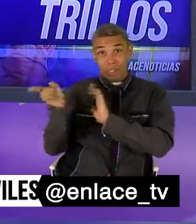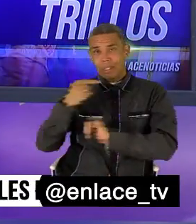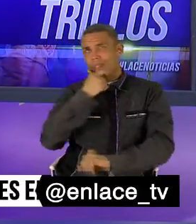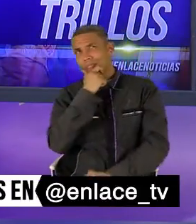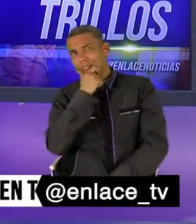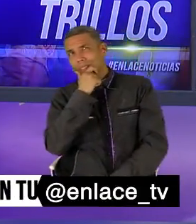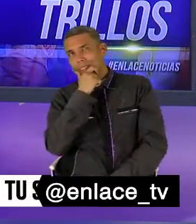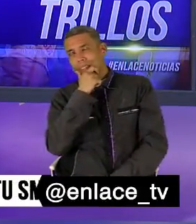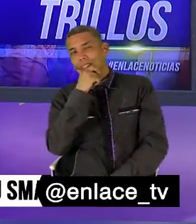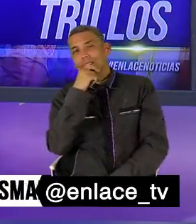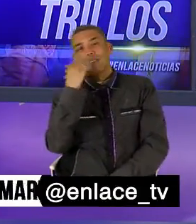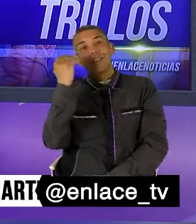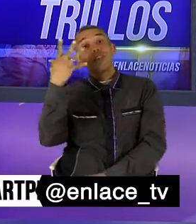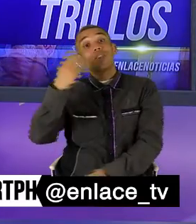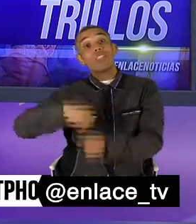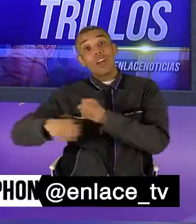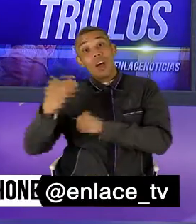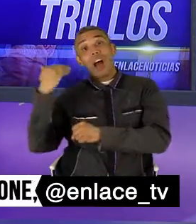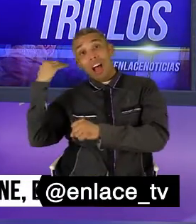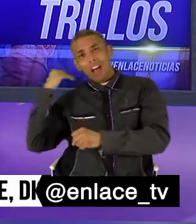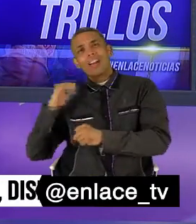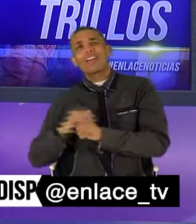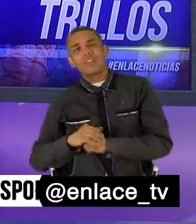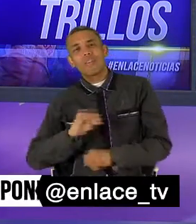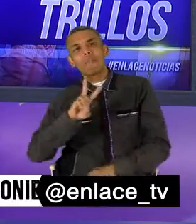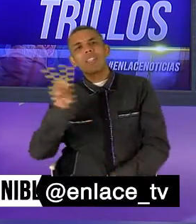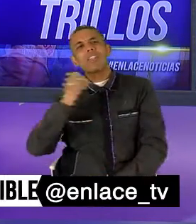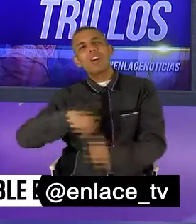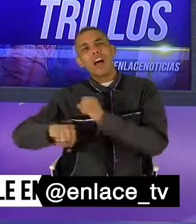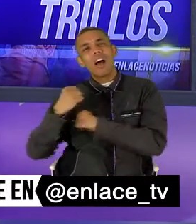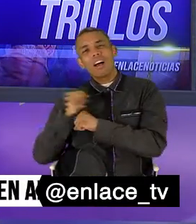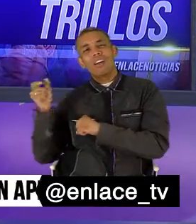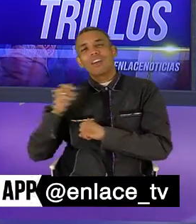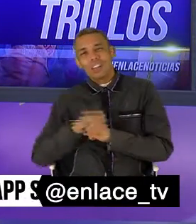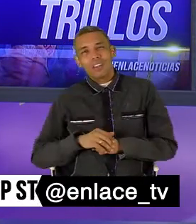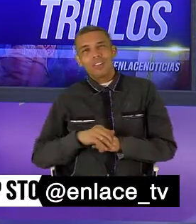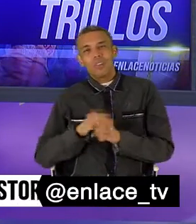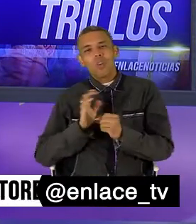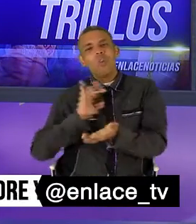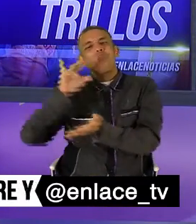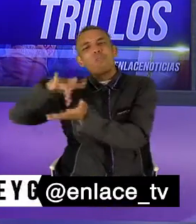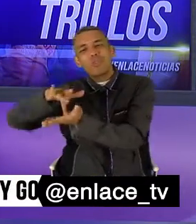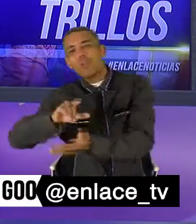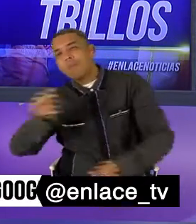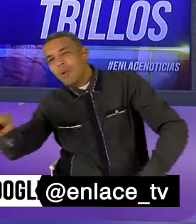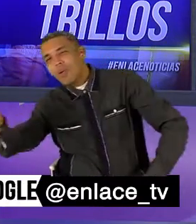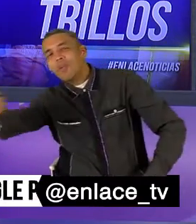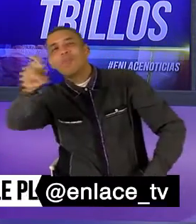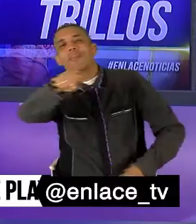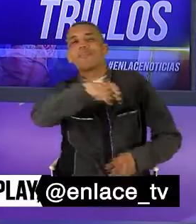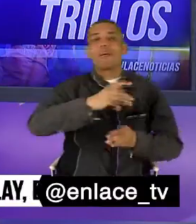mundiales de fútbol, el último de ellos hace 22 años en los Estados Unidos,